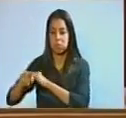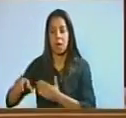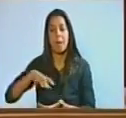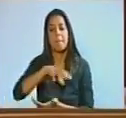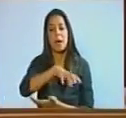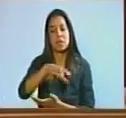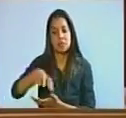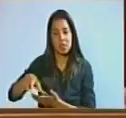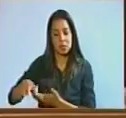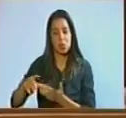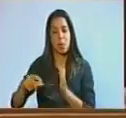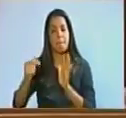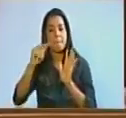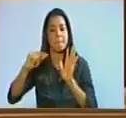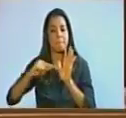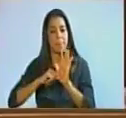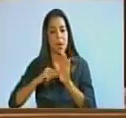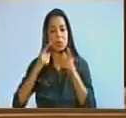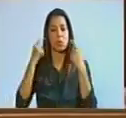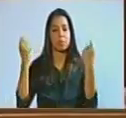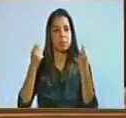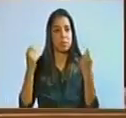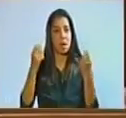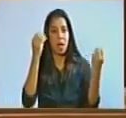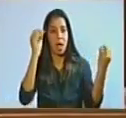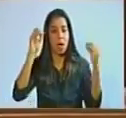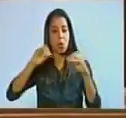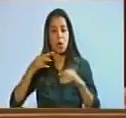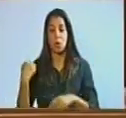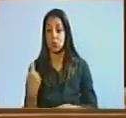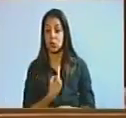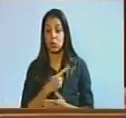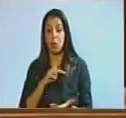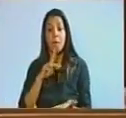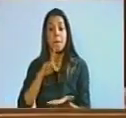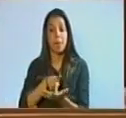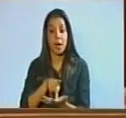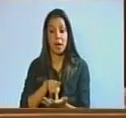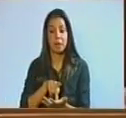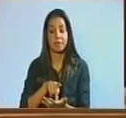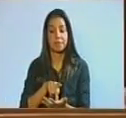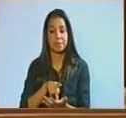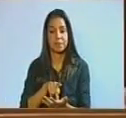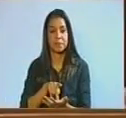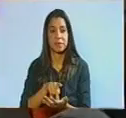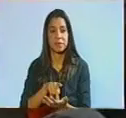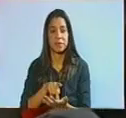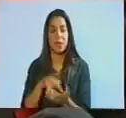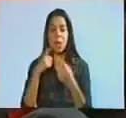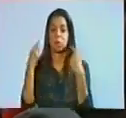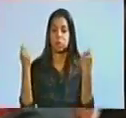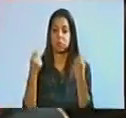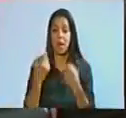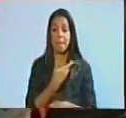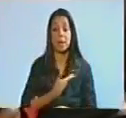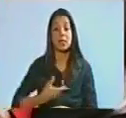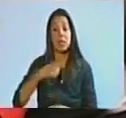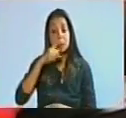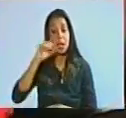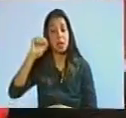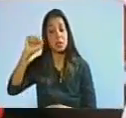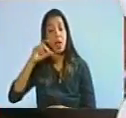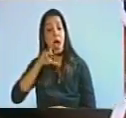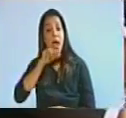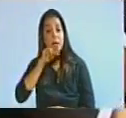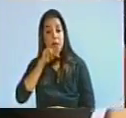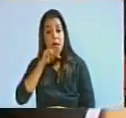los precios, haya acordado nuestra participación. Como bien lo decía el presidente, no